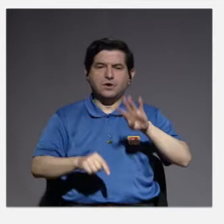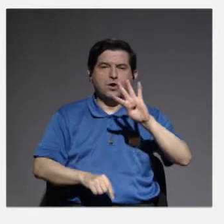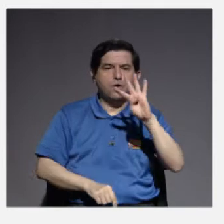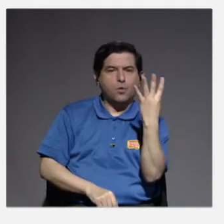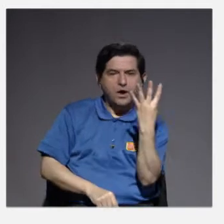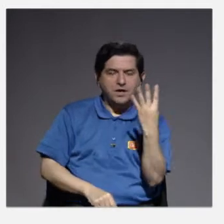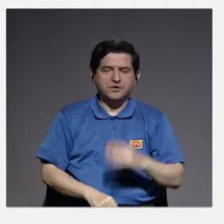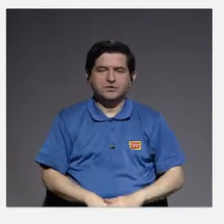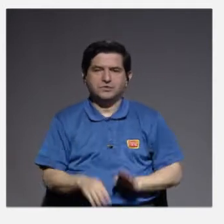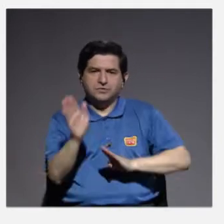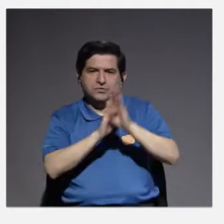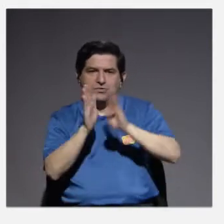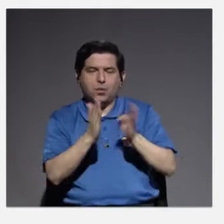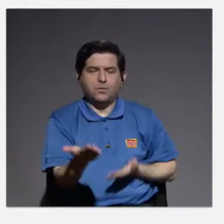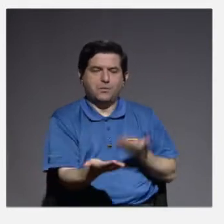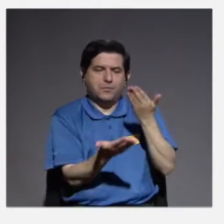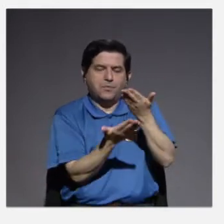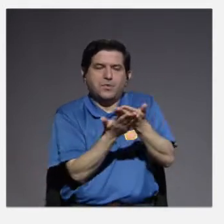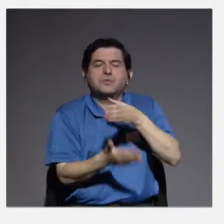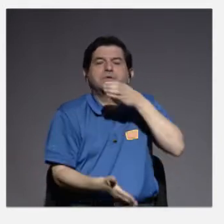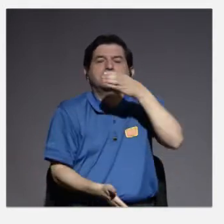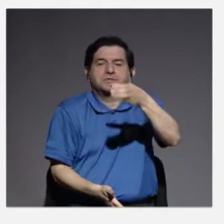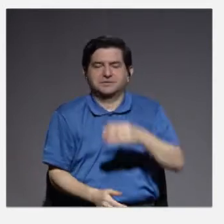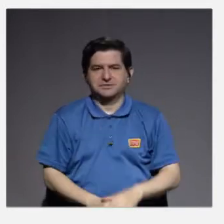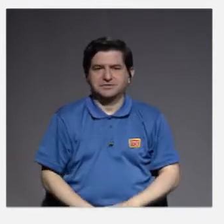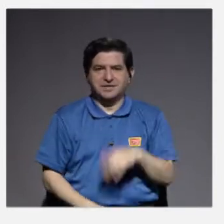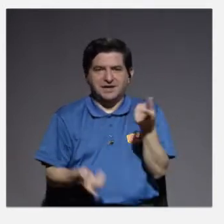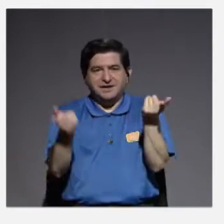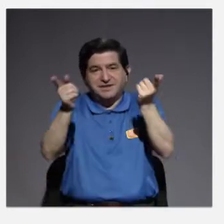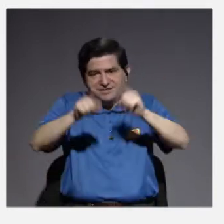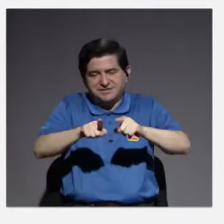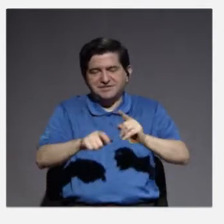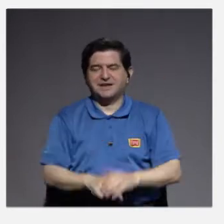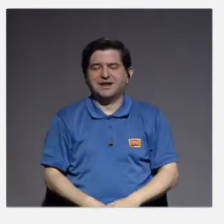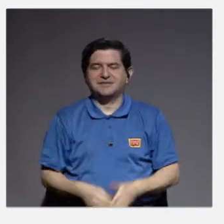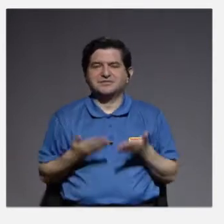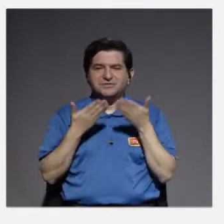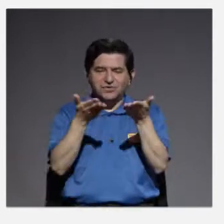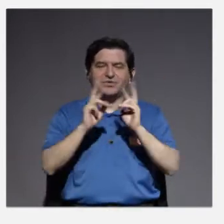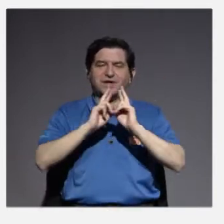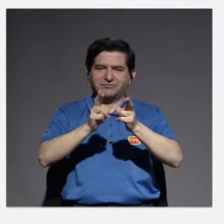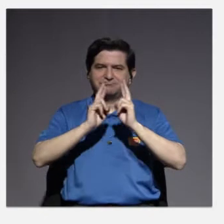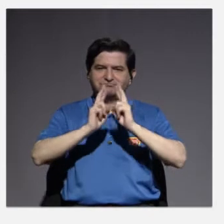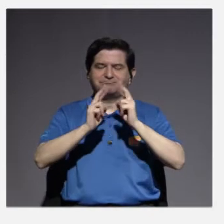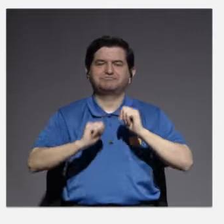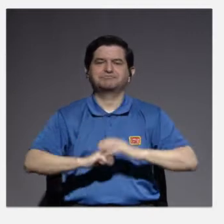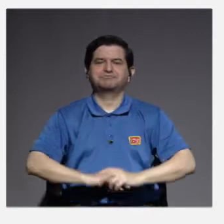parte que es el desarrollo de la propuesta con recomendaciones, que es básicamente pues esta entrega de resultados.